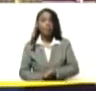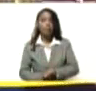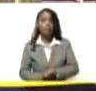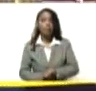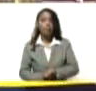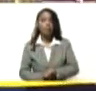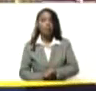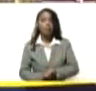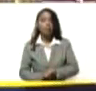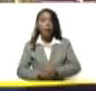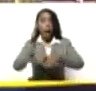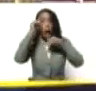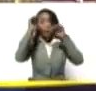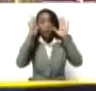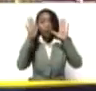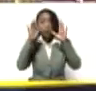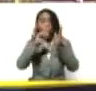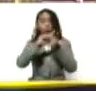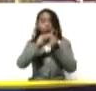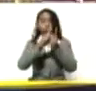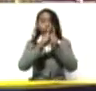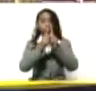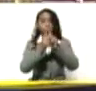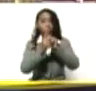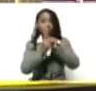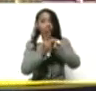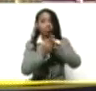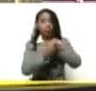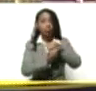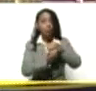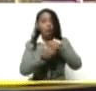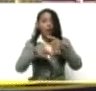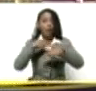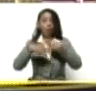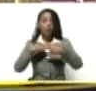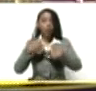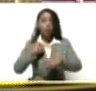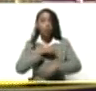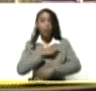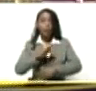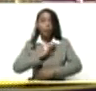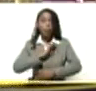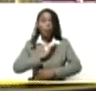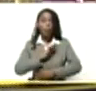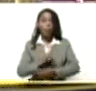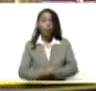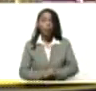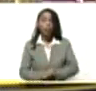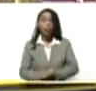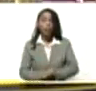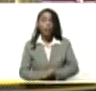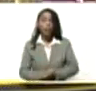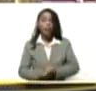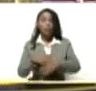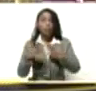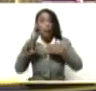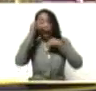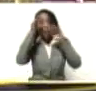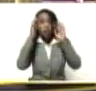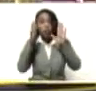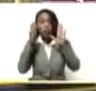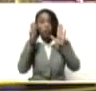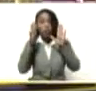que esté atento a los cambios, una revolución como nuestra, que esté atenta a los